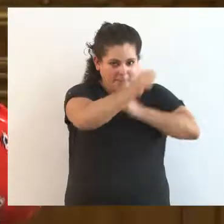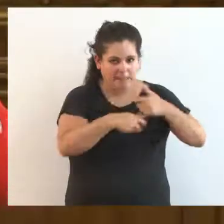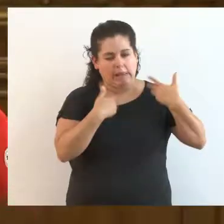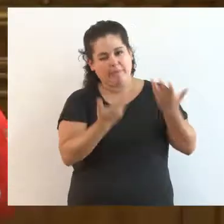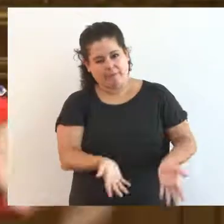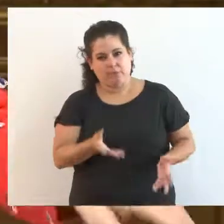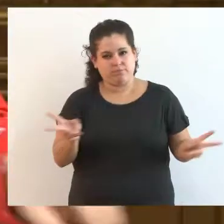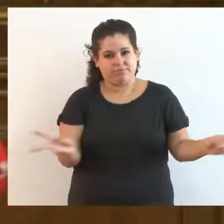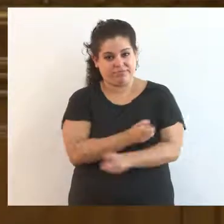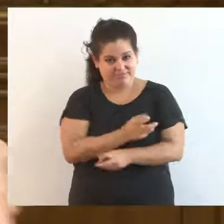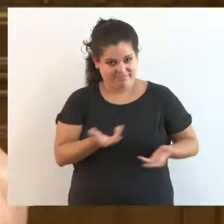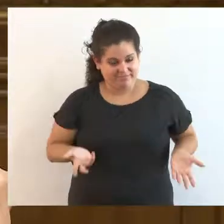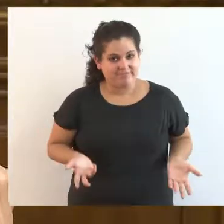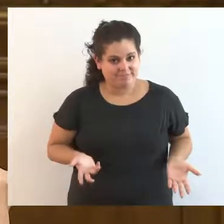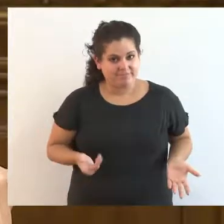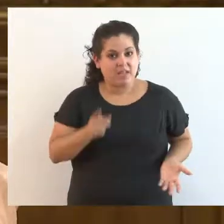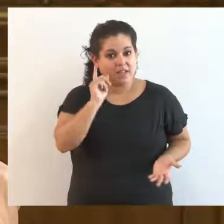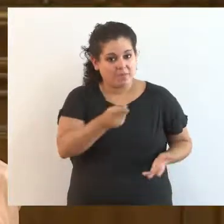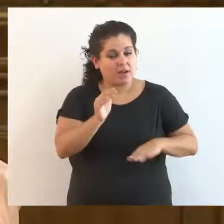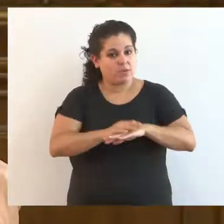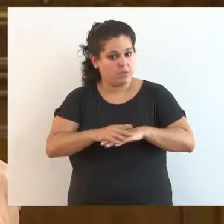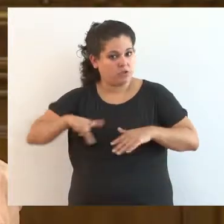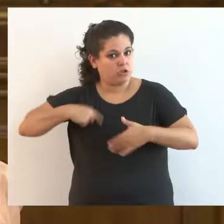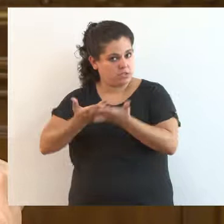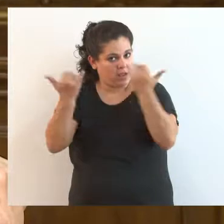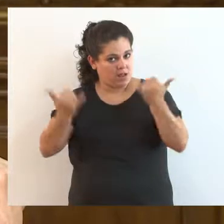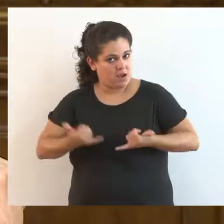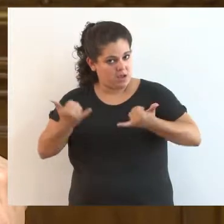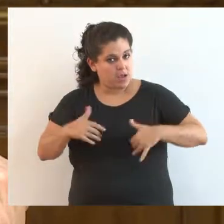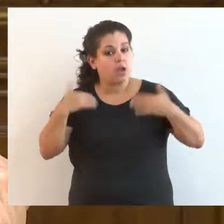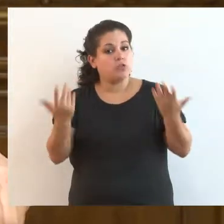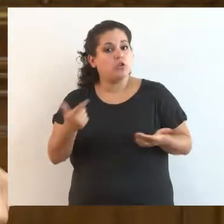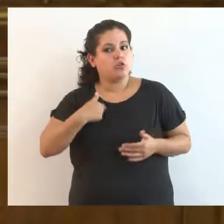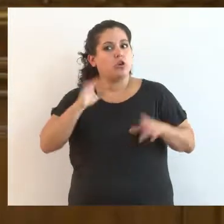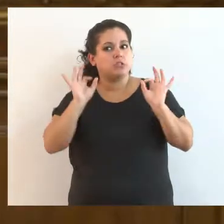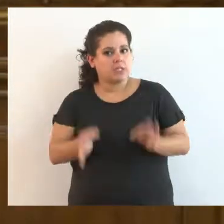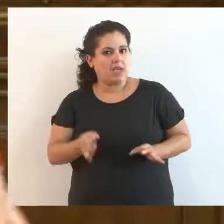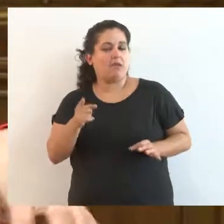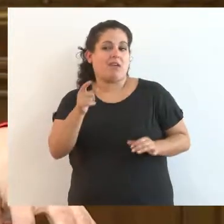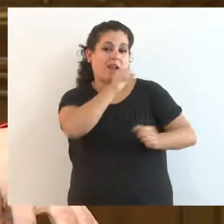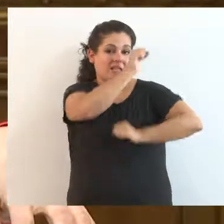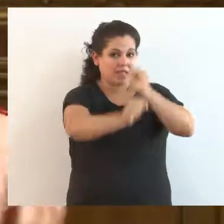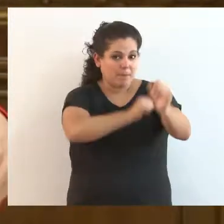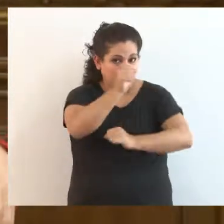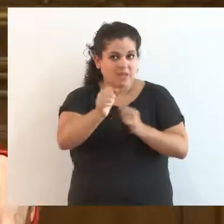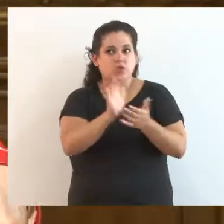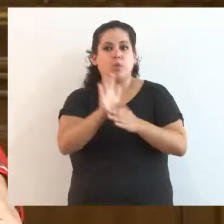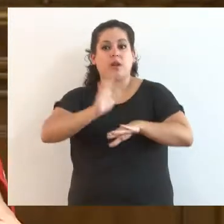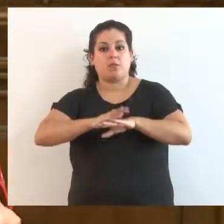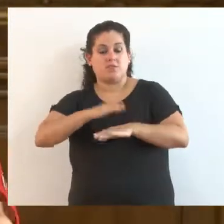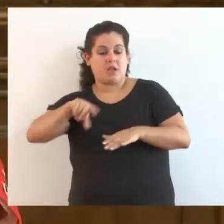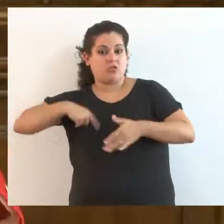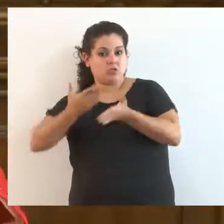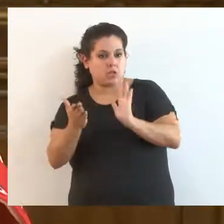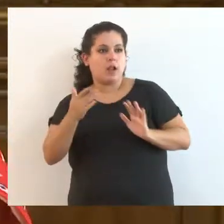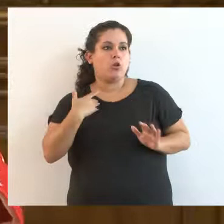¿y cómo se compartan? Usted mencionó algo importante que es la responsabilidad social. Y yo sé que bajo este título las empresas